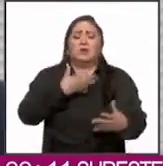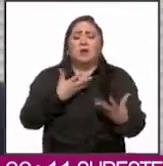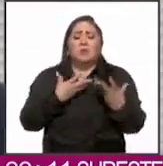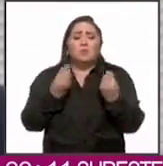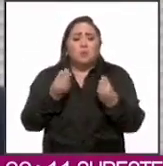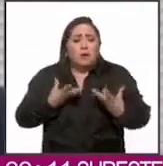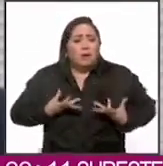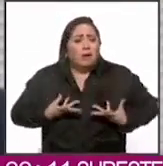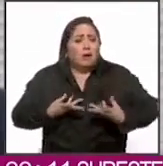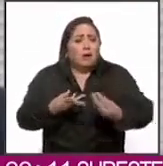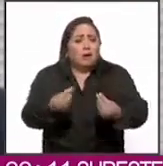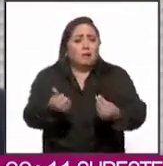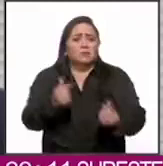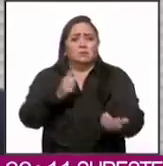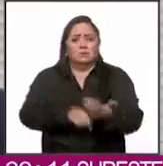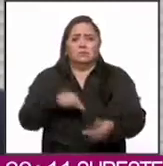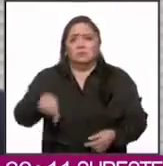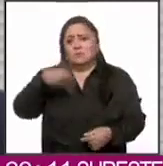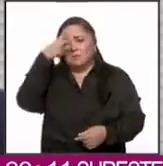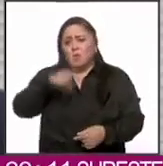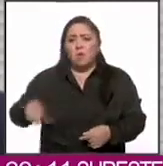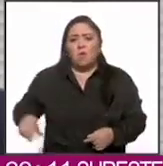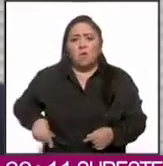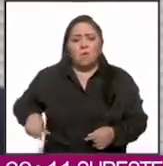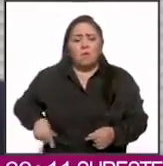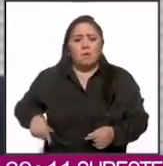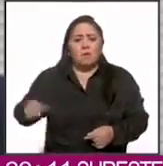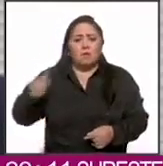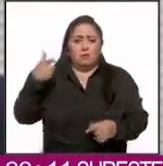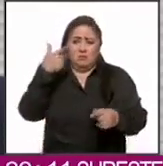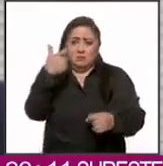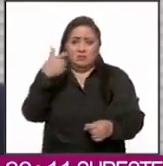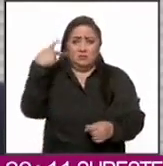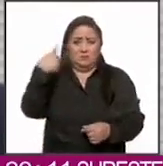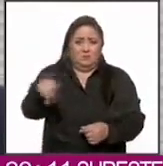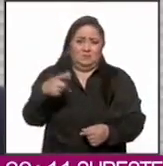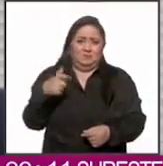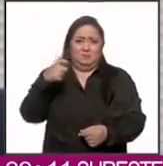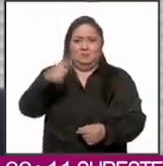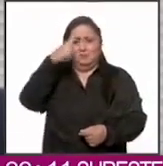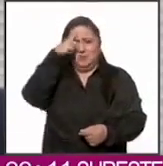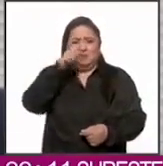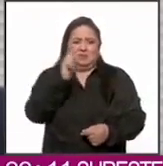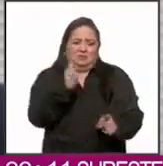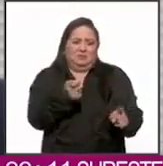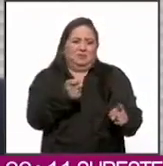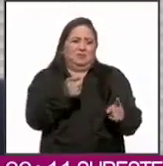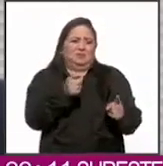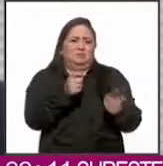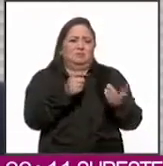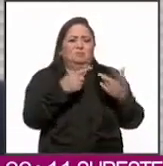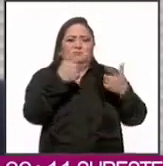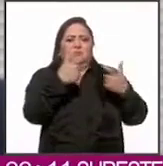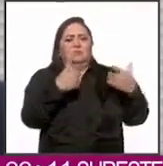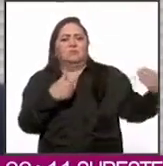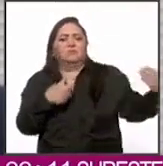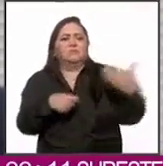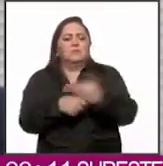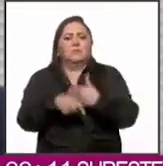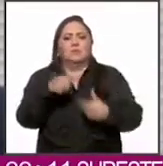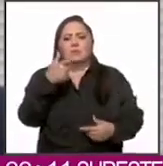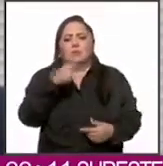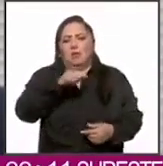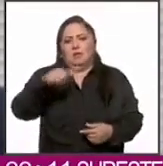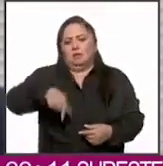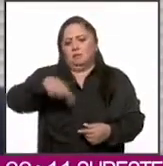muchos gastos en los que ha incurrido el gobierno de México con dinero de los contribuyentes para responder a este flagelo del tráfico ilícito de